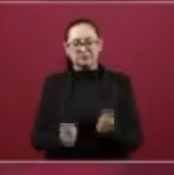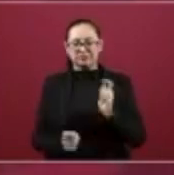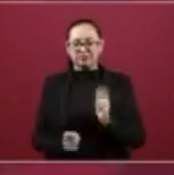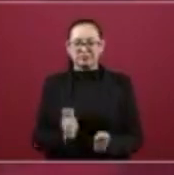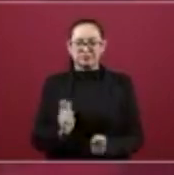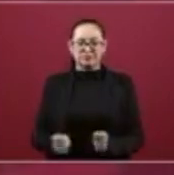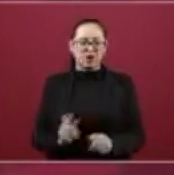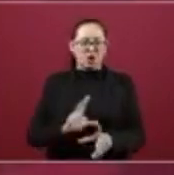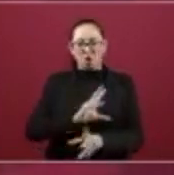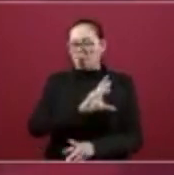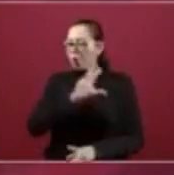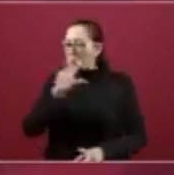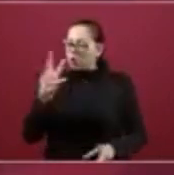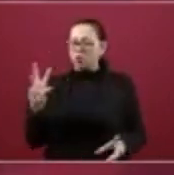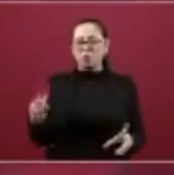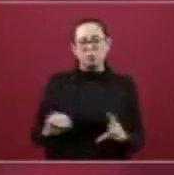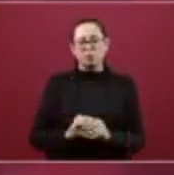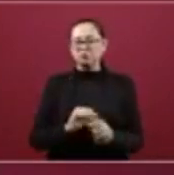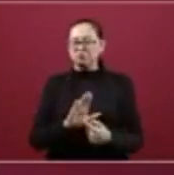encontramos